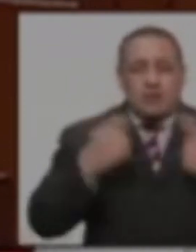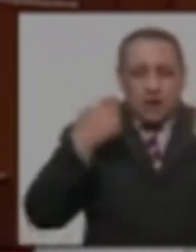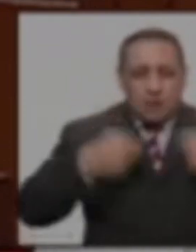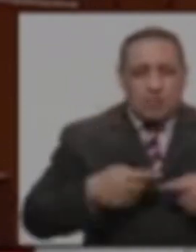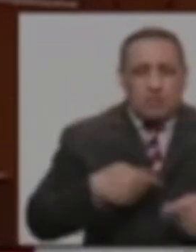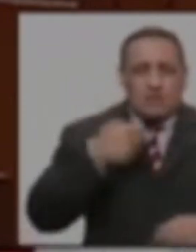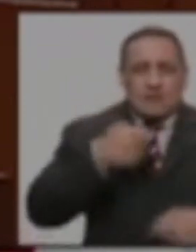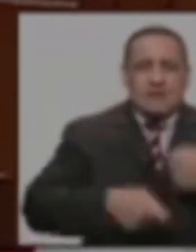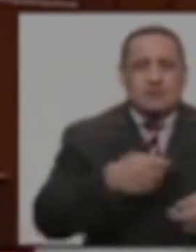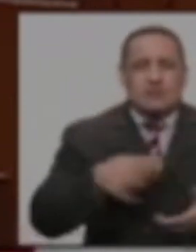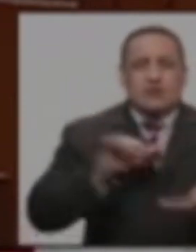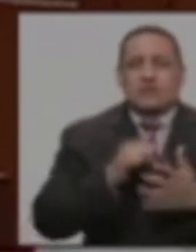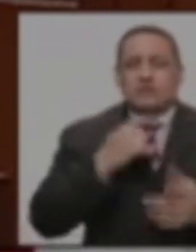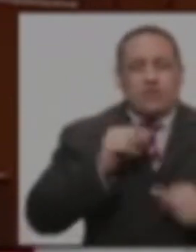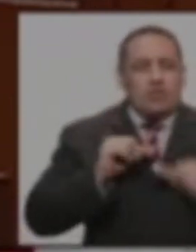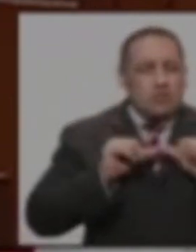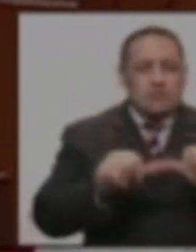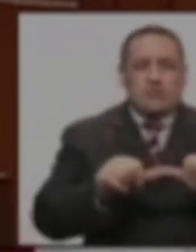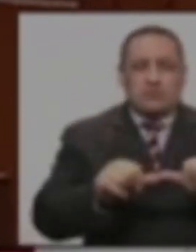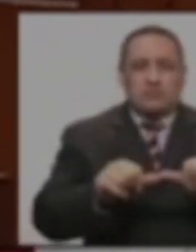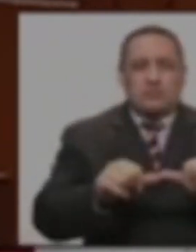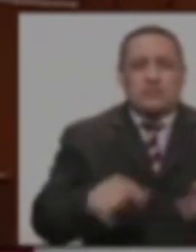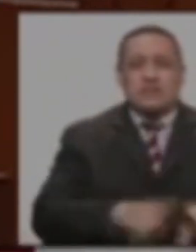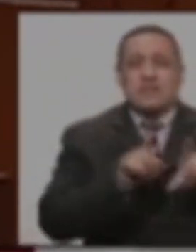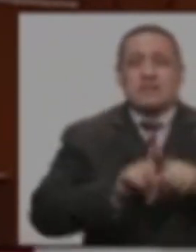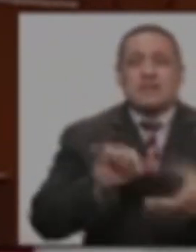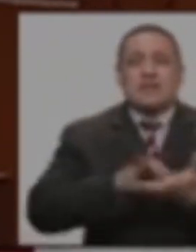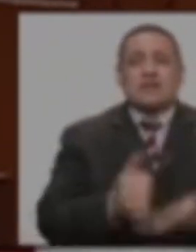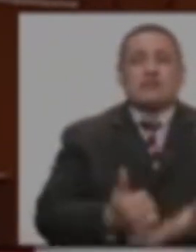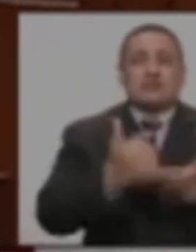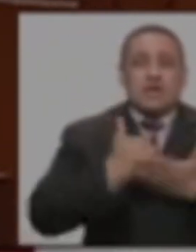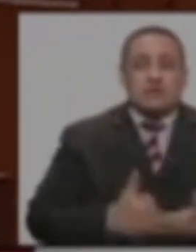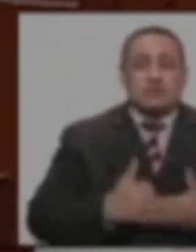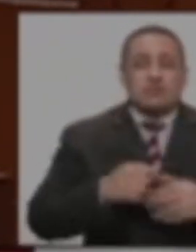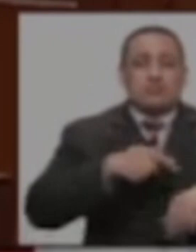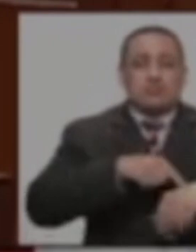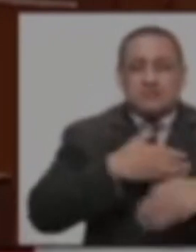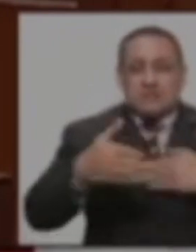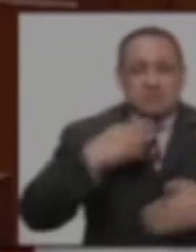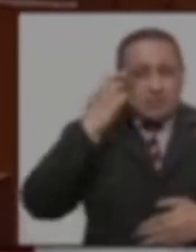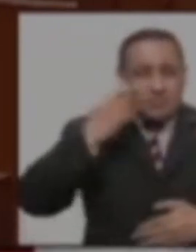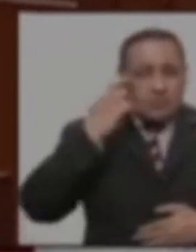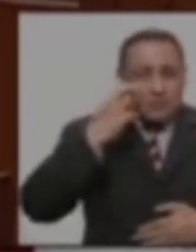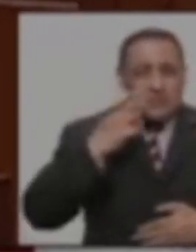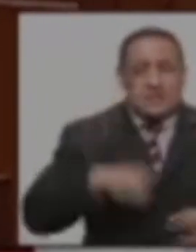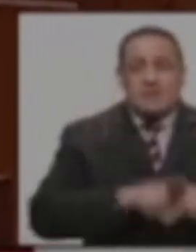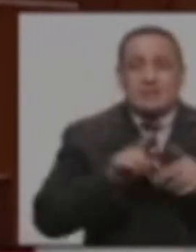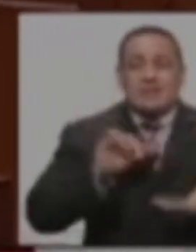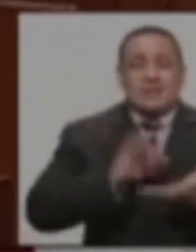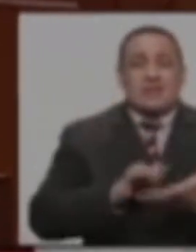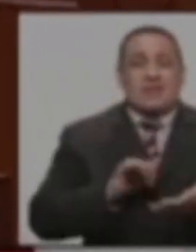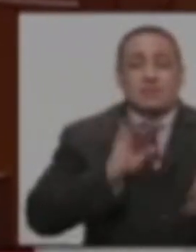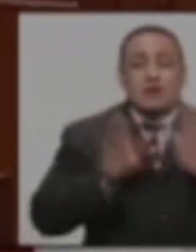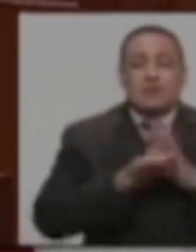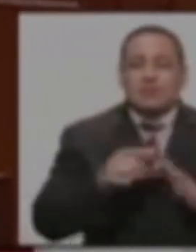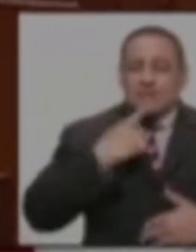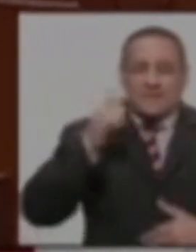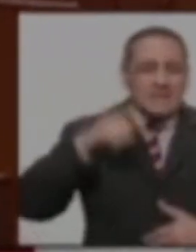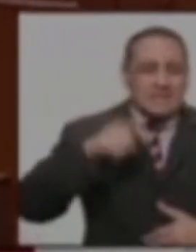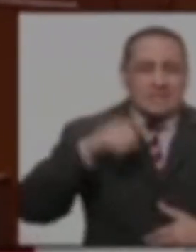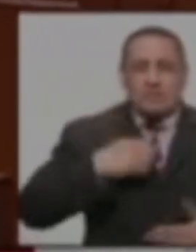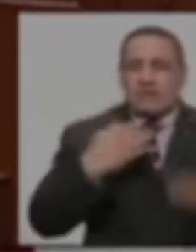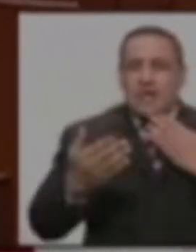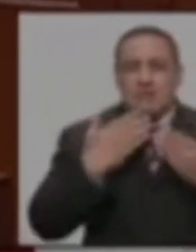ingresos tributarios, que son ingresos permanentes, que nos permiten tener una política de mediano y largo plazo. Y eso será lo que